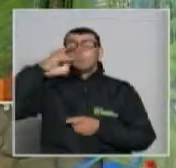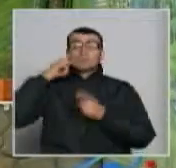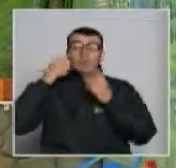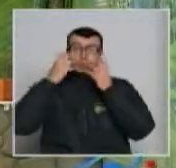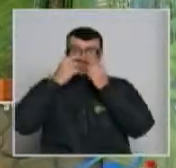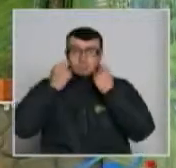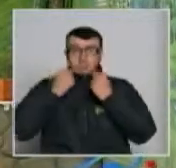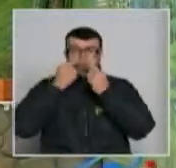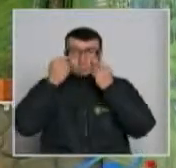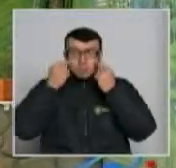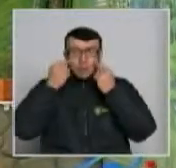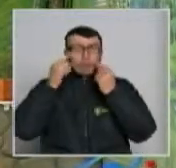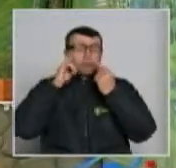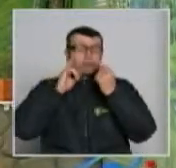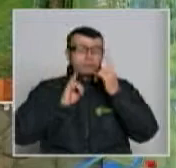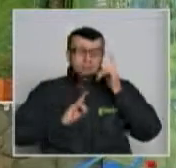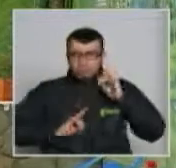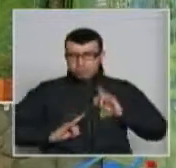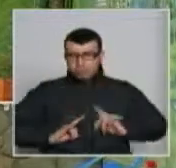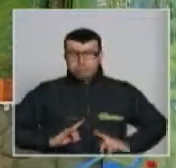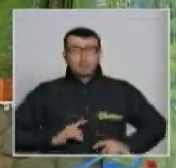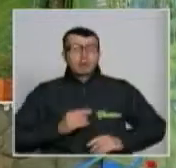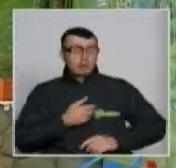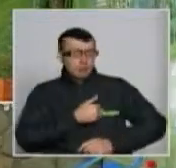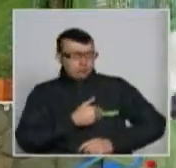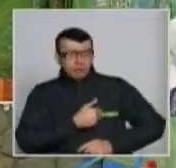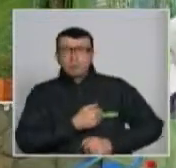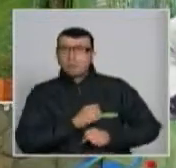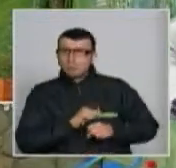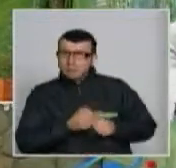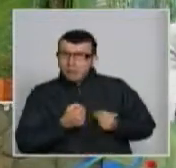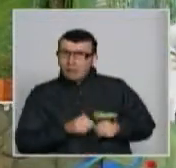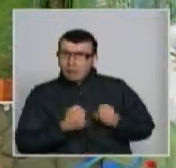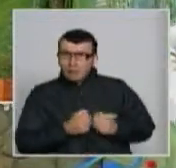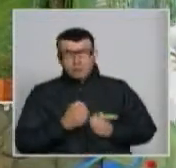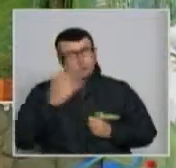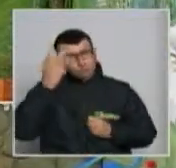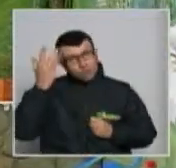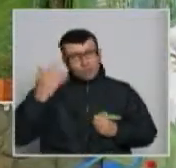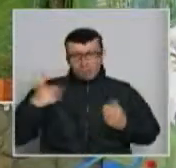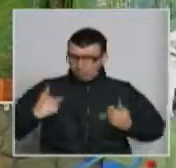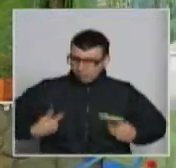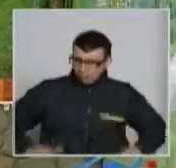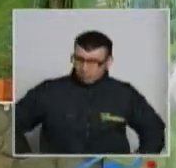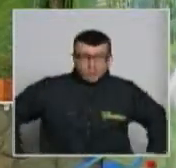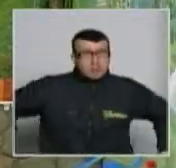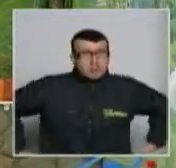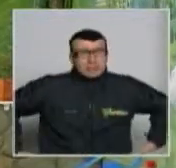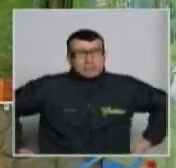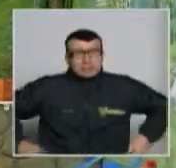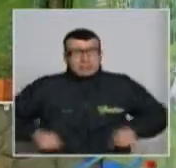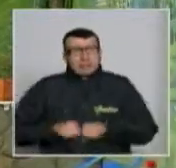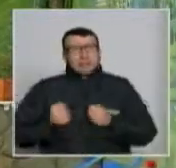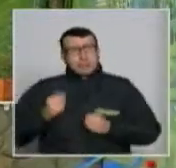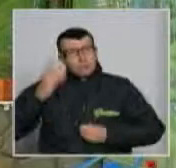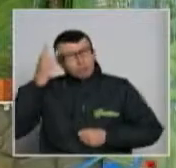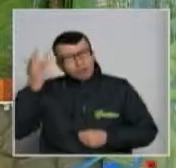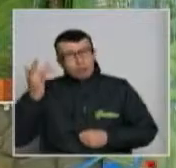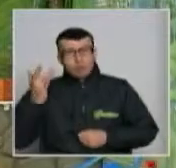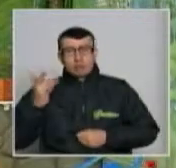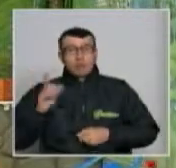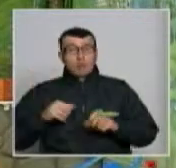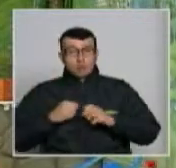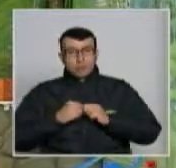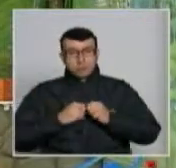altas terminan con daños en las válvulas del corazón, con los riñones dañados o con las